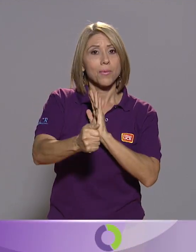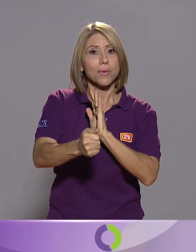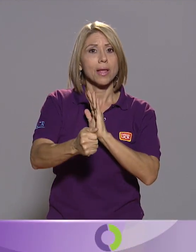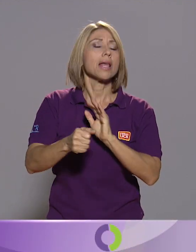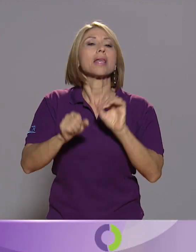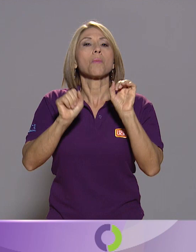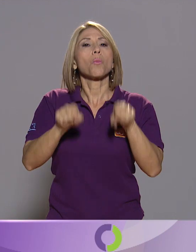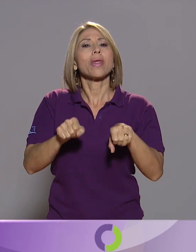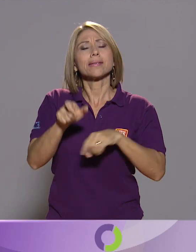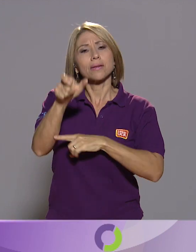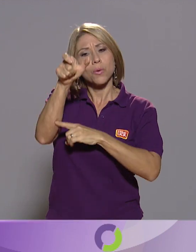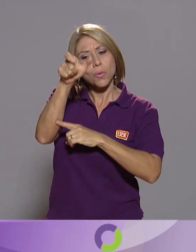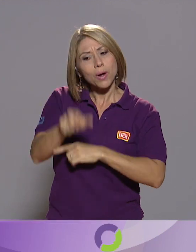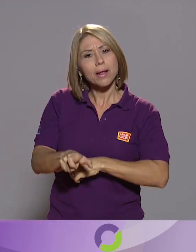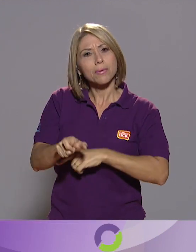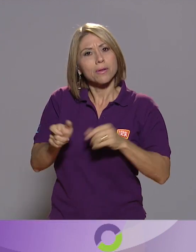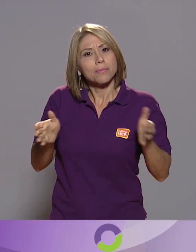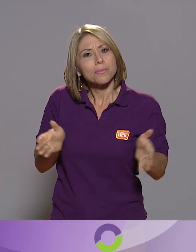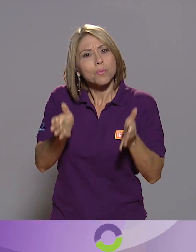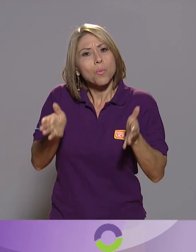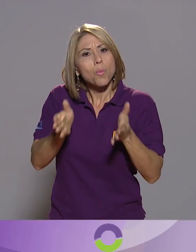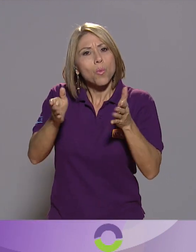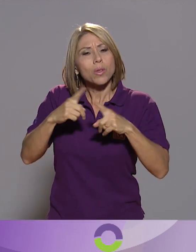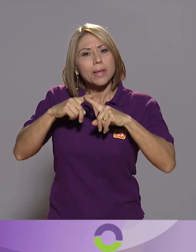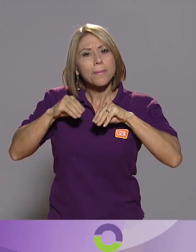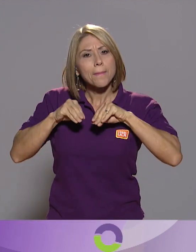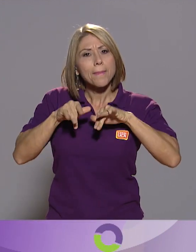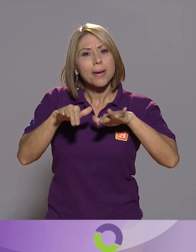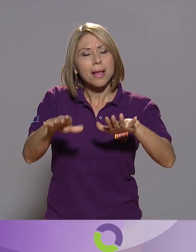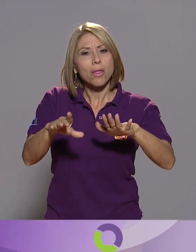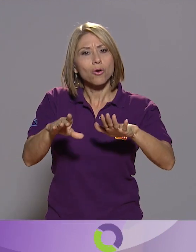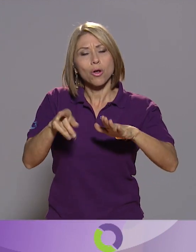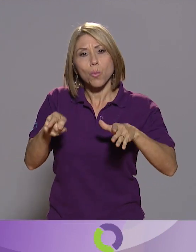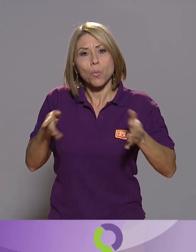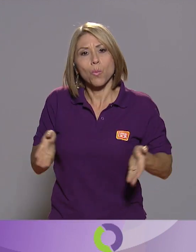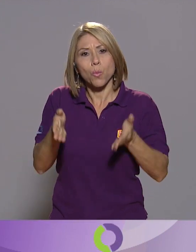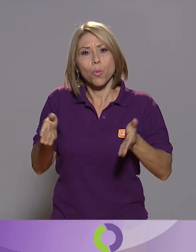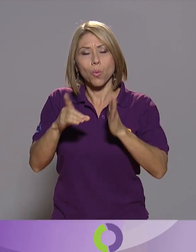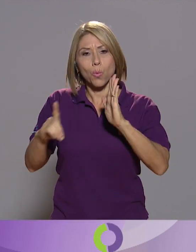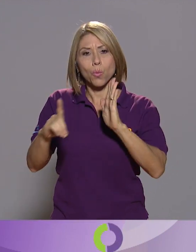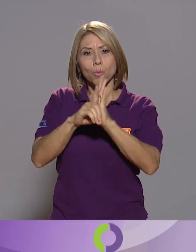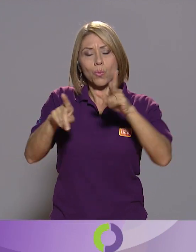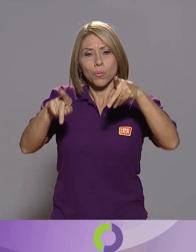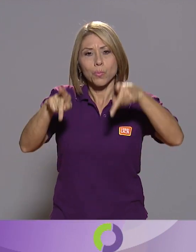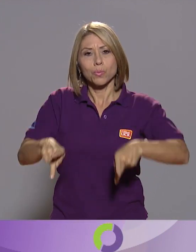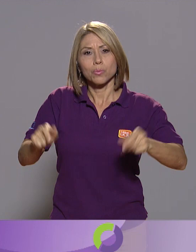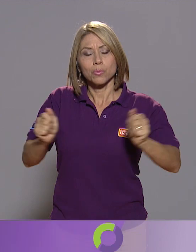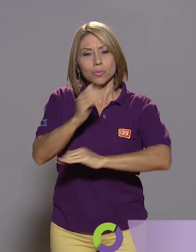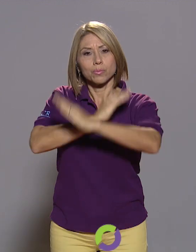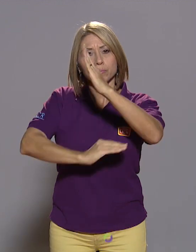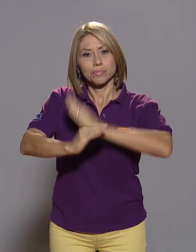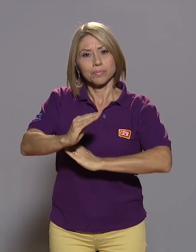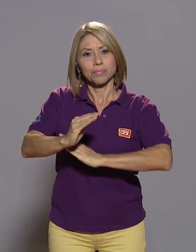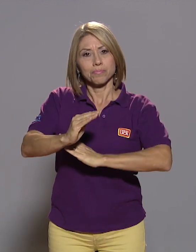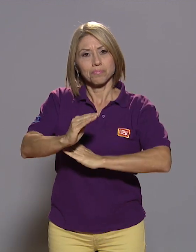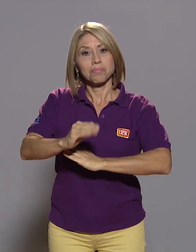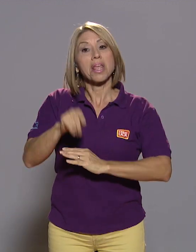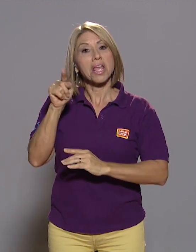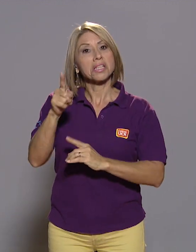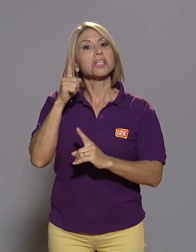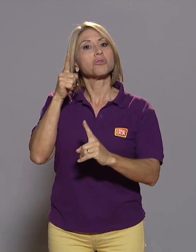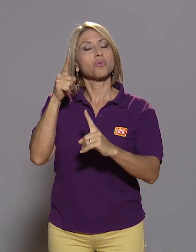agente multiplicador, una persona promotora de los derechos de las personas con discapacidad, dentro de los